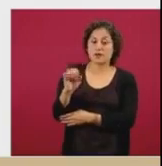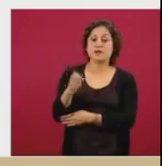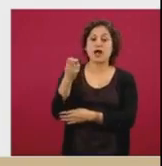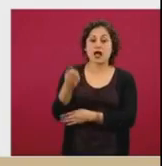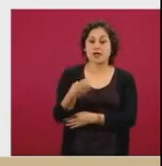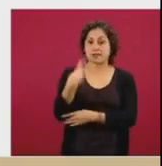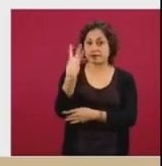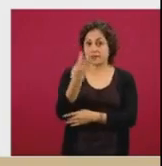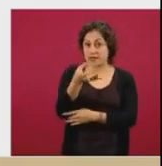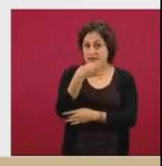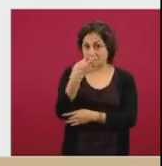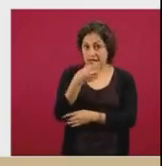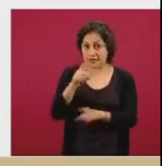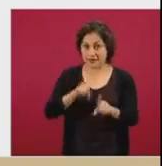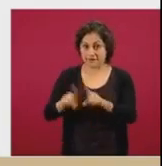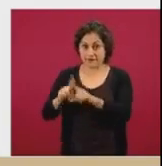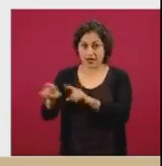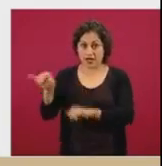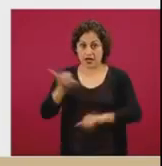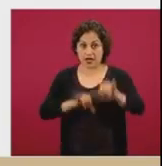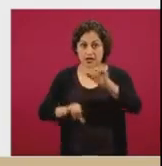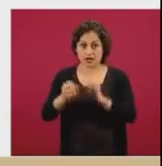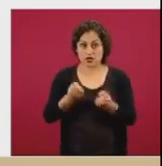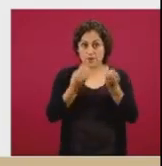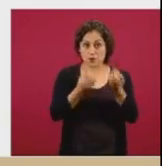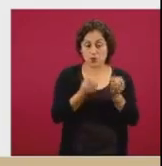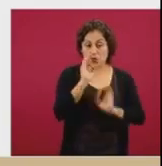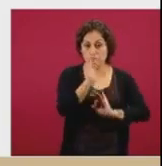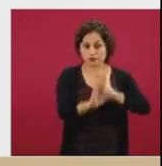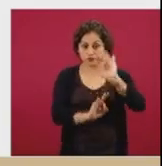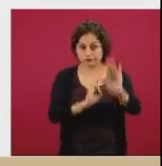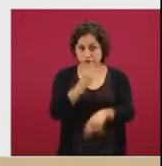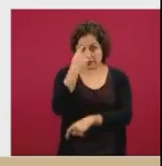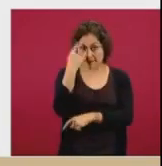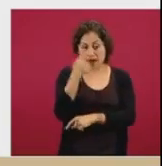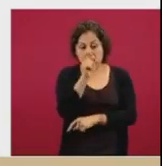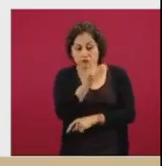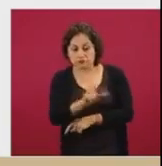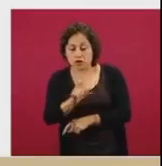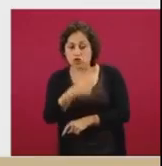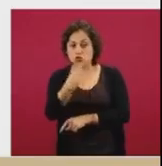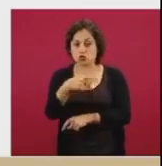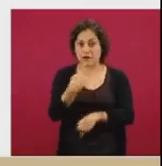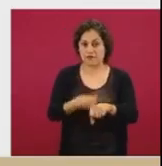fármacos, dependiendo del tipo de lepra que tenga. Cuando nosotros hicimos eso como país,